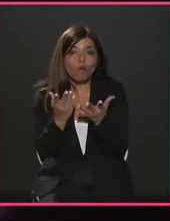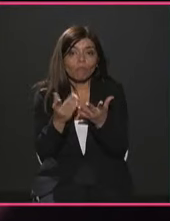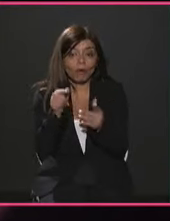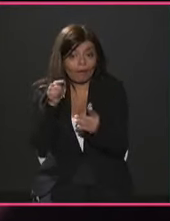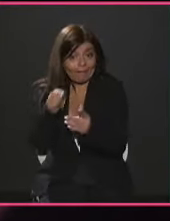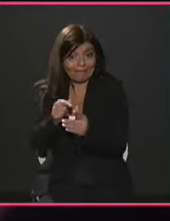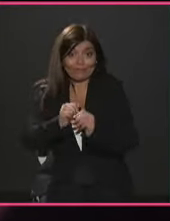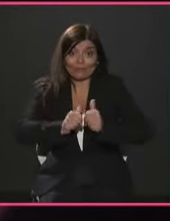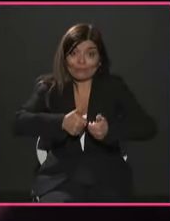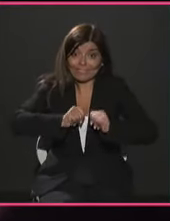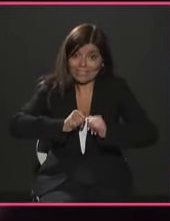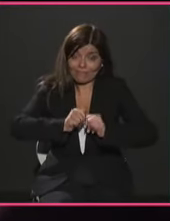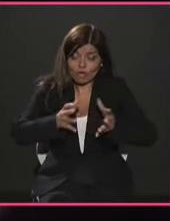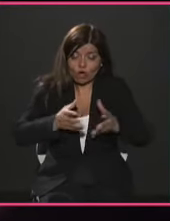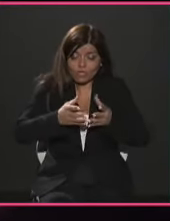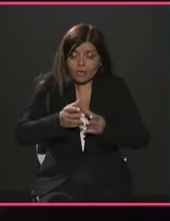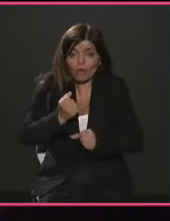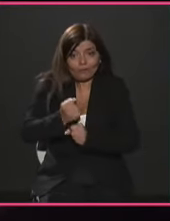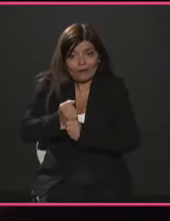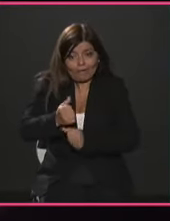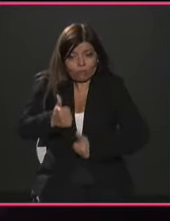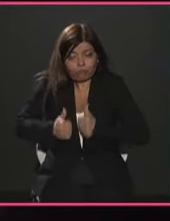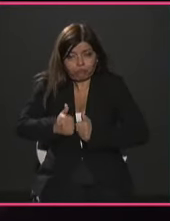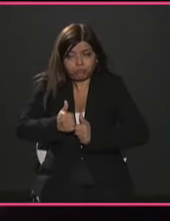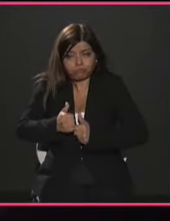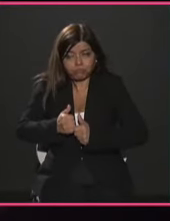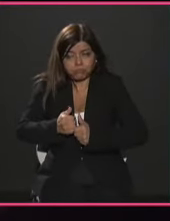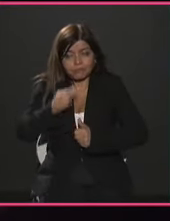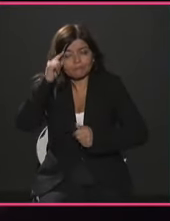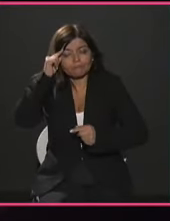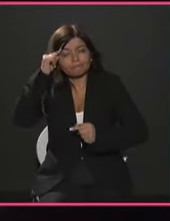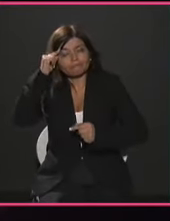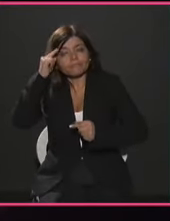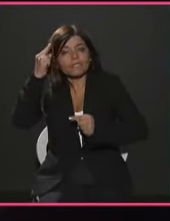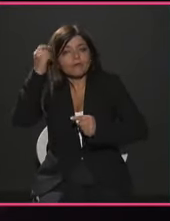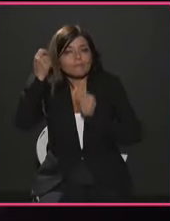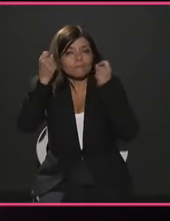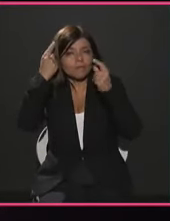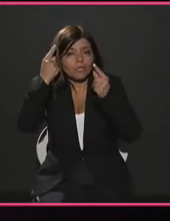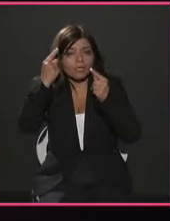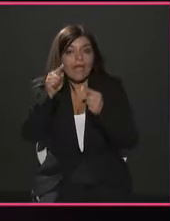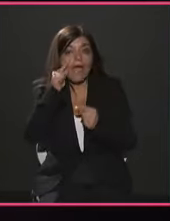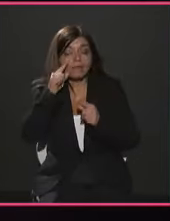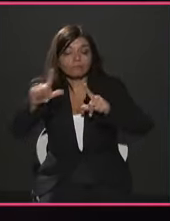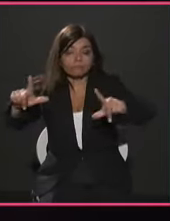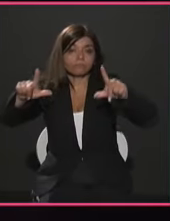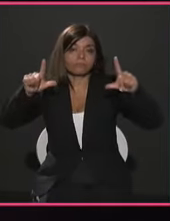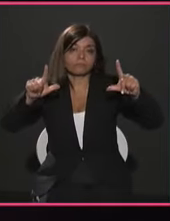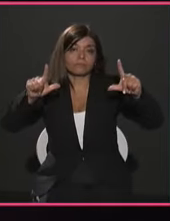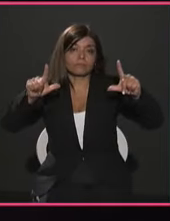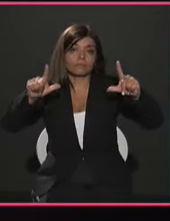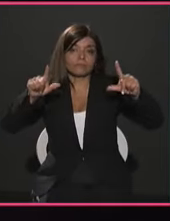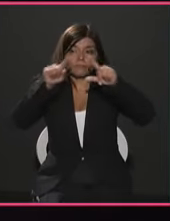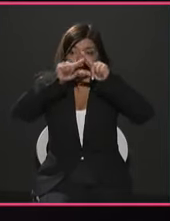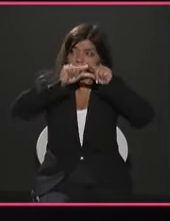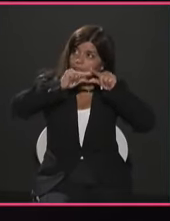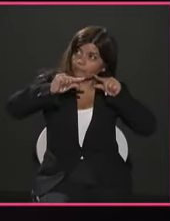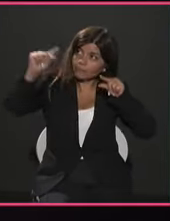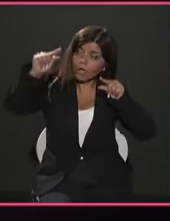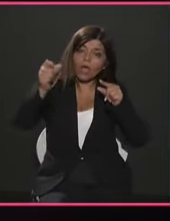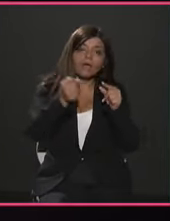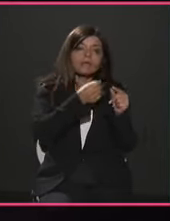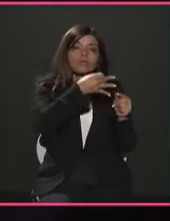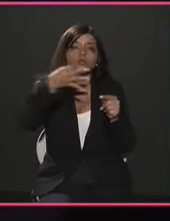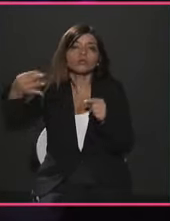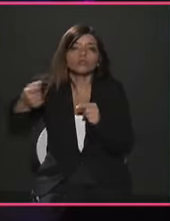desafío que nos propusimos en mi equipo Hace 4 años atrás en esta gráfica en el eje horizontal se puede ver la cantidad de fármacos